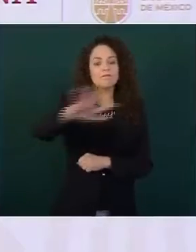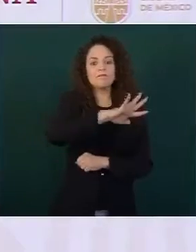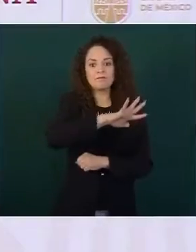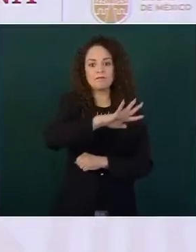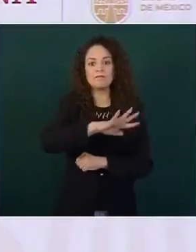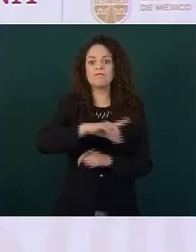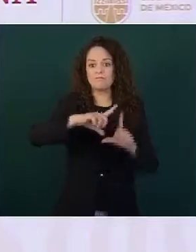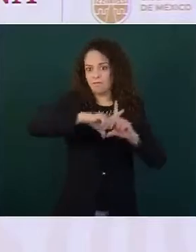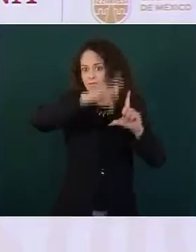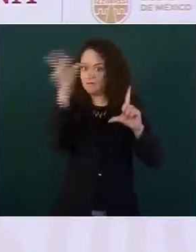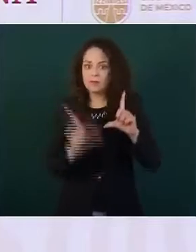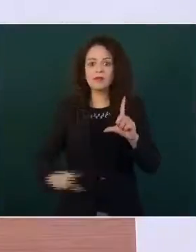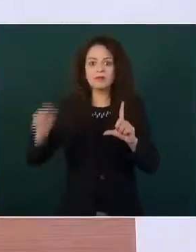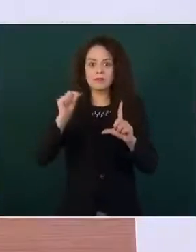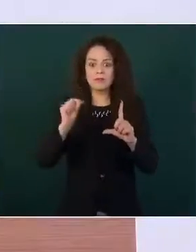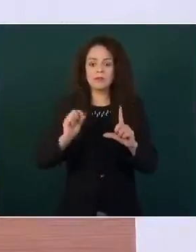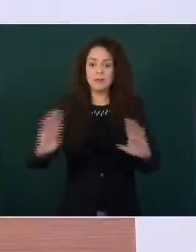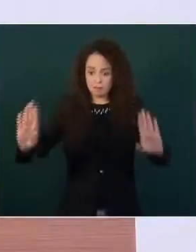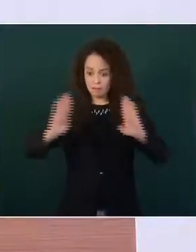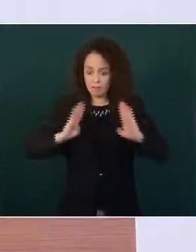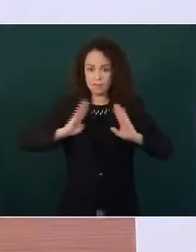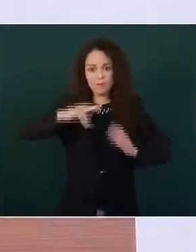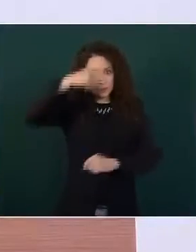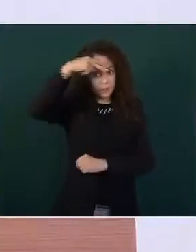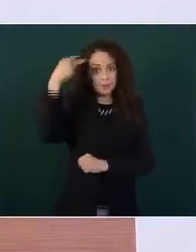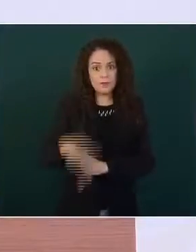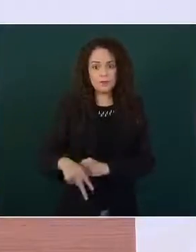¡Ejército Mexicano!